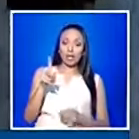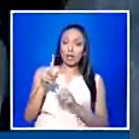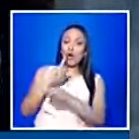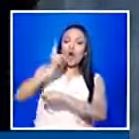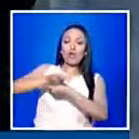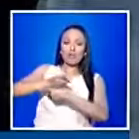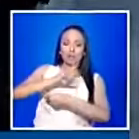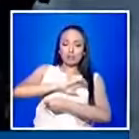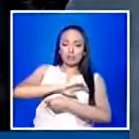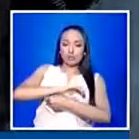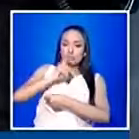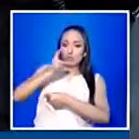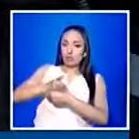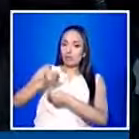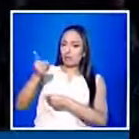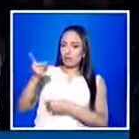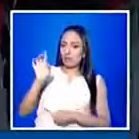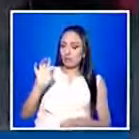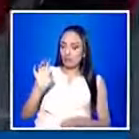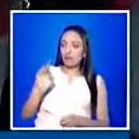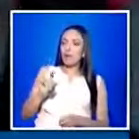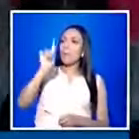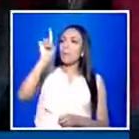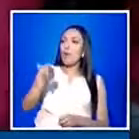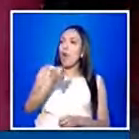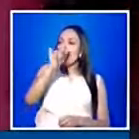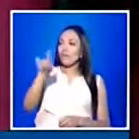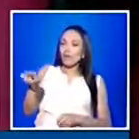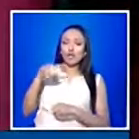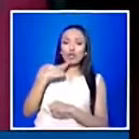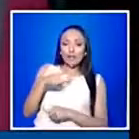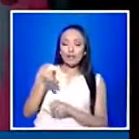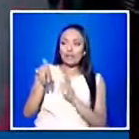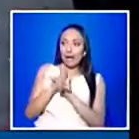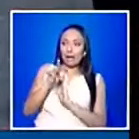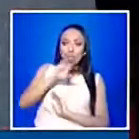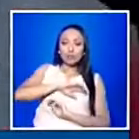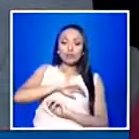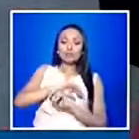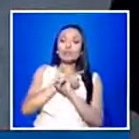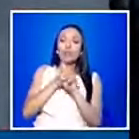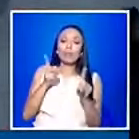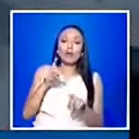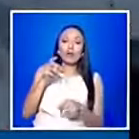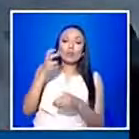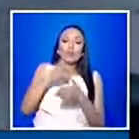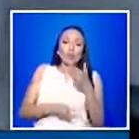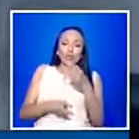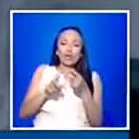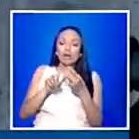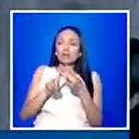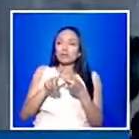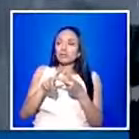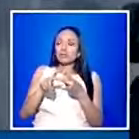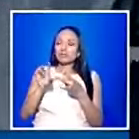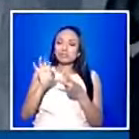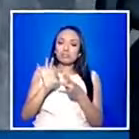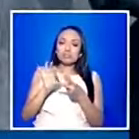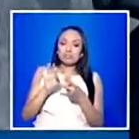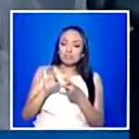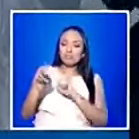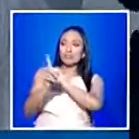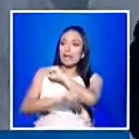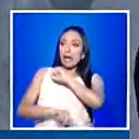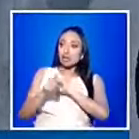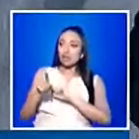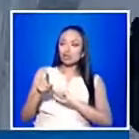ordenanza que genera prohibiciones. Sin embargo, al hablar de multas y sanciones o la parte coercitiva de